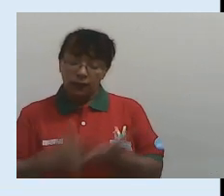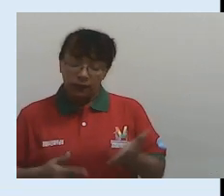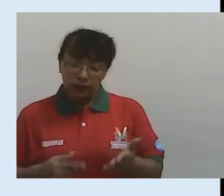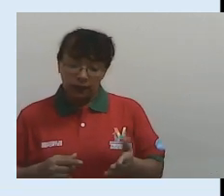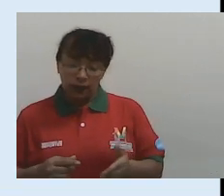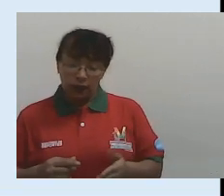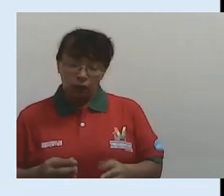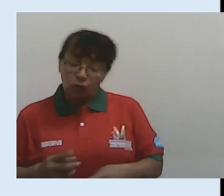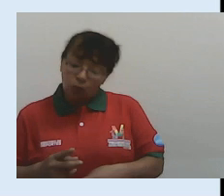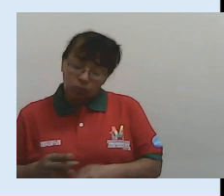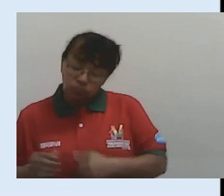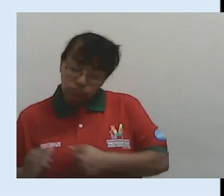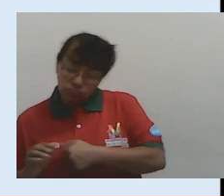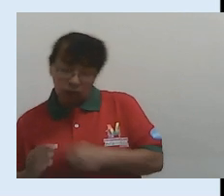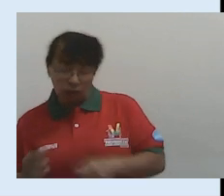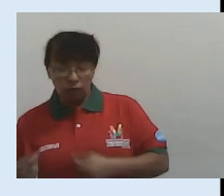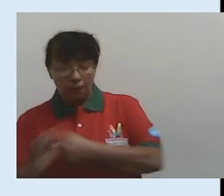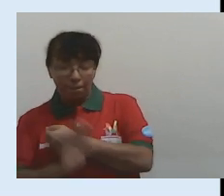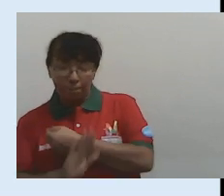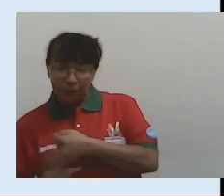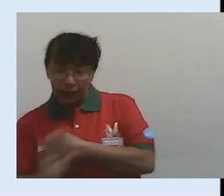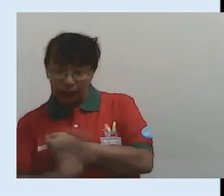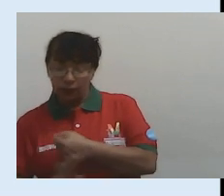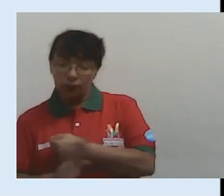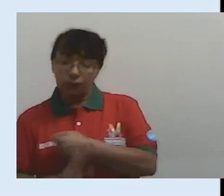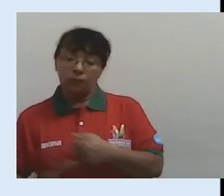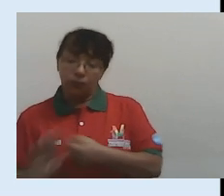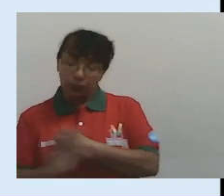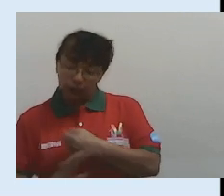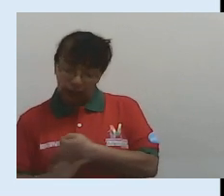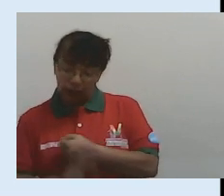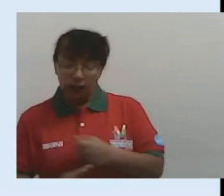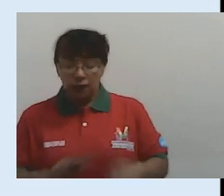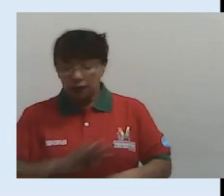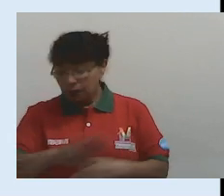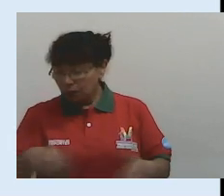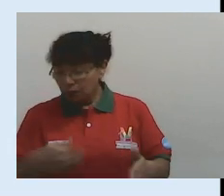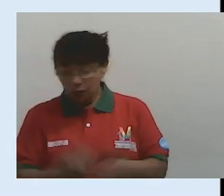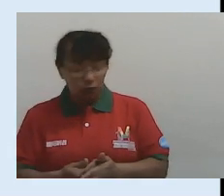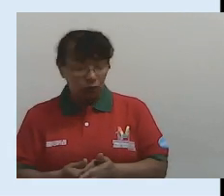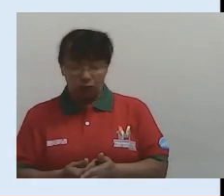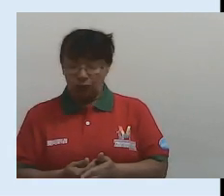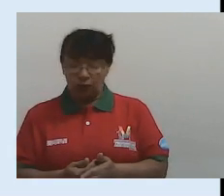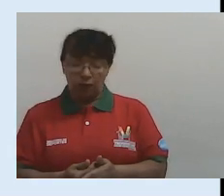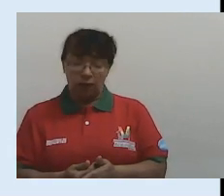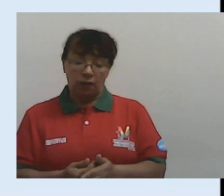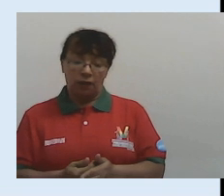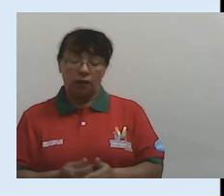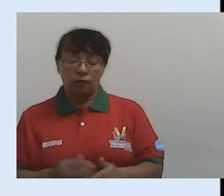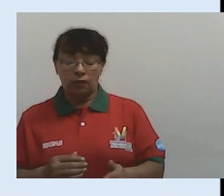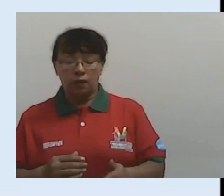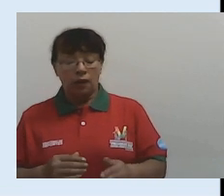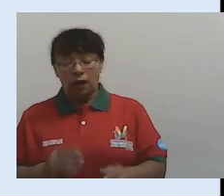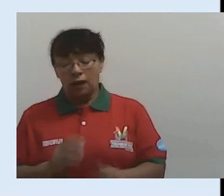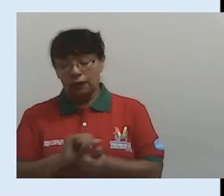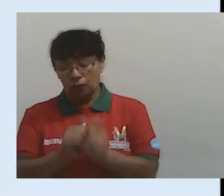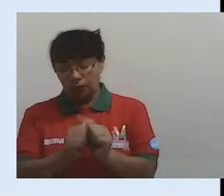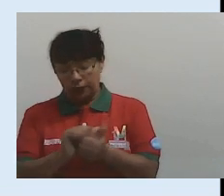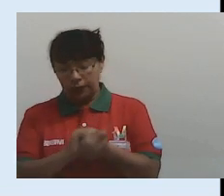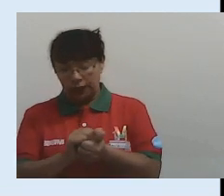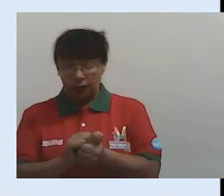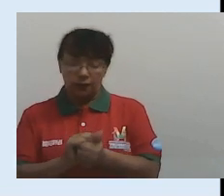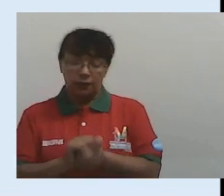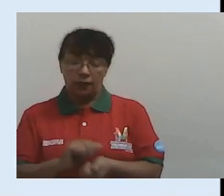cosa es peligrosa. Y es obligación del juez o árbitro resguardar la integridad de los niños, y por eso tienen que hacer la